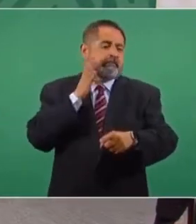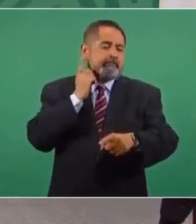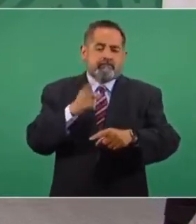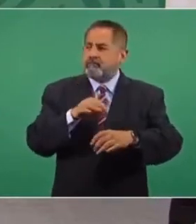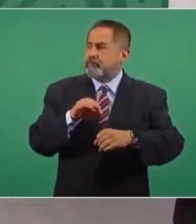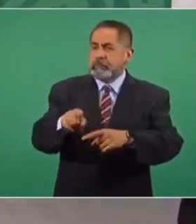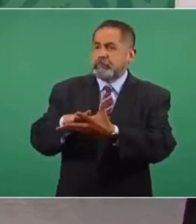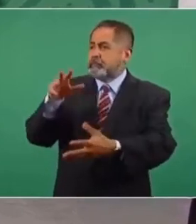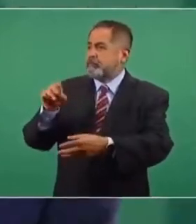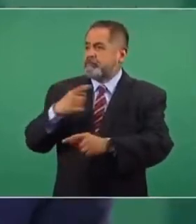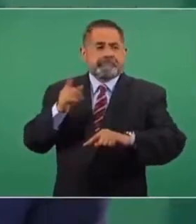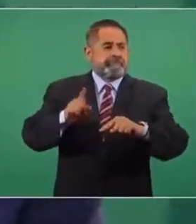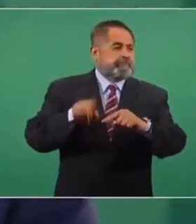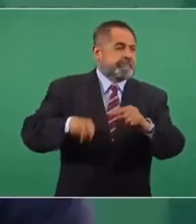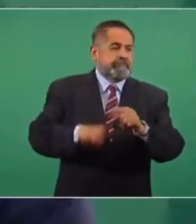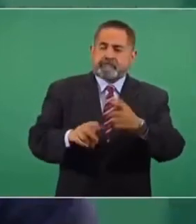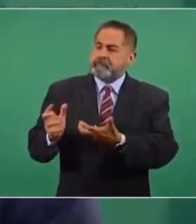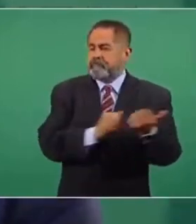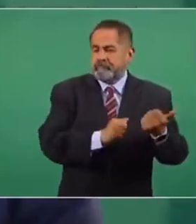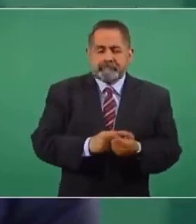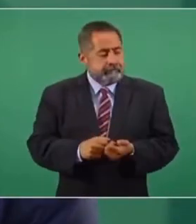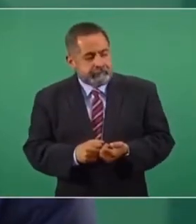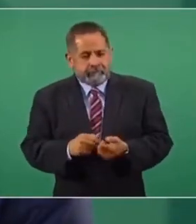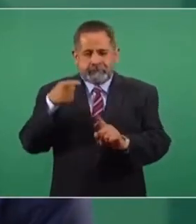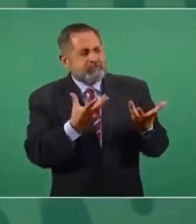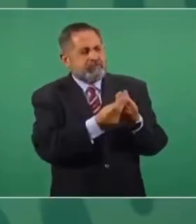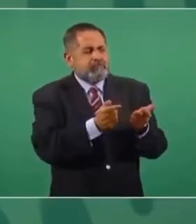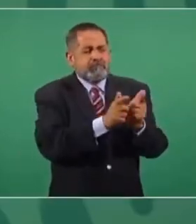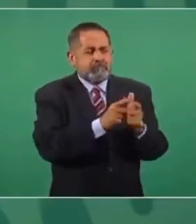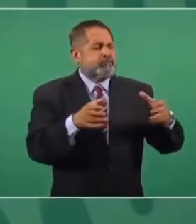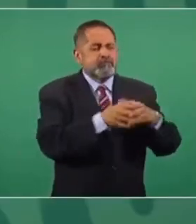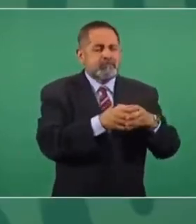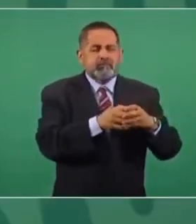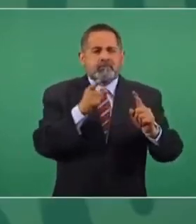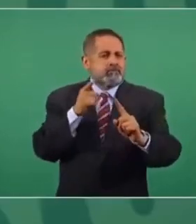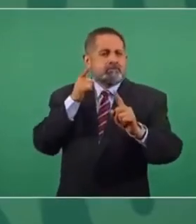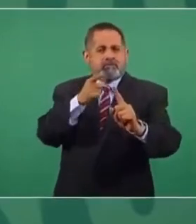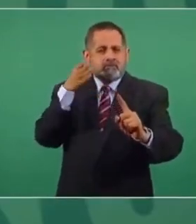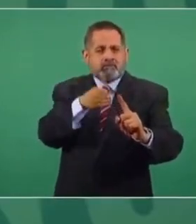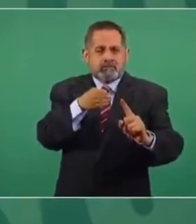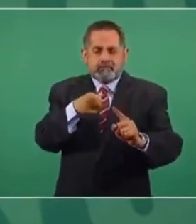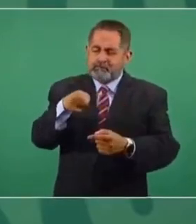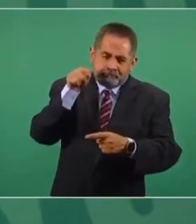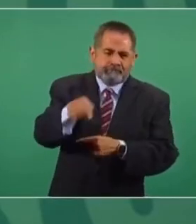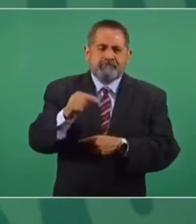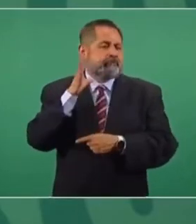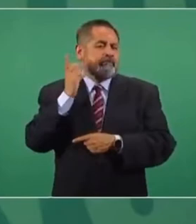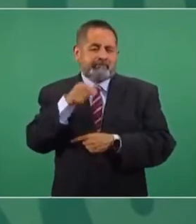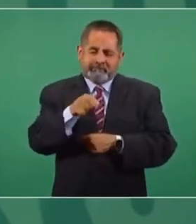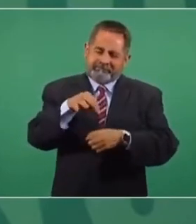ellos, en el Congreso, en particular en la Cámara de Diputados. Propósito es la Cámara de Diputados,